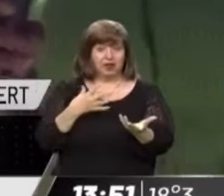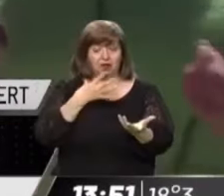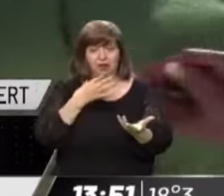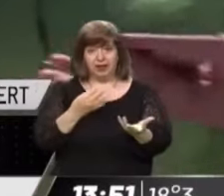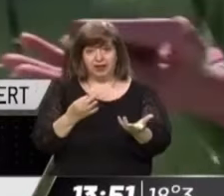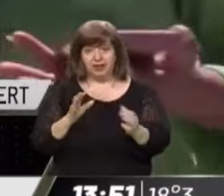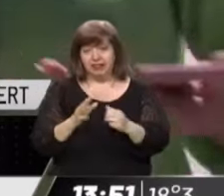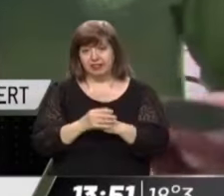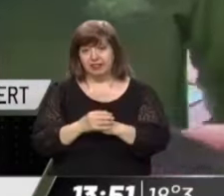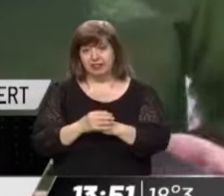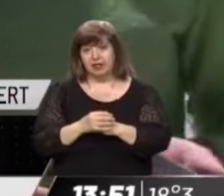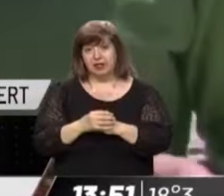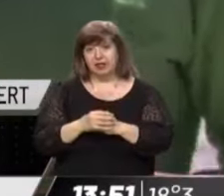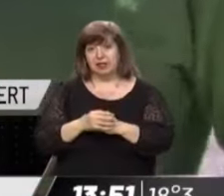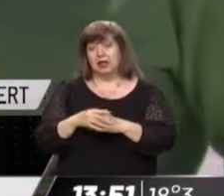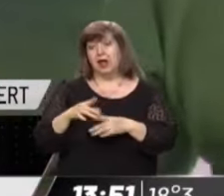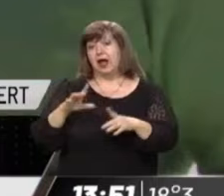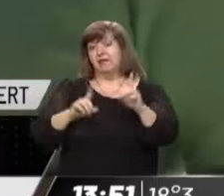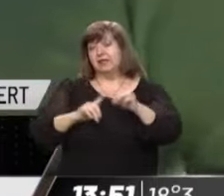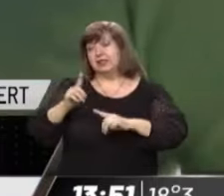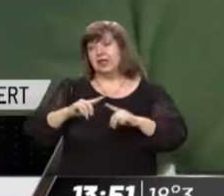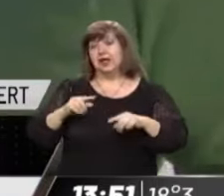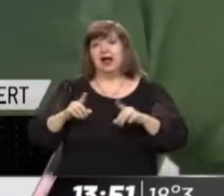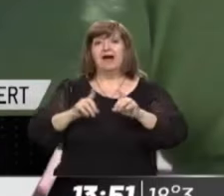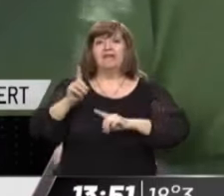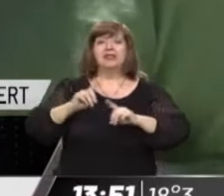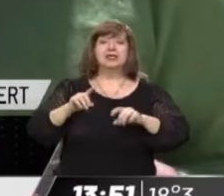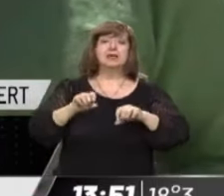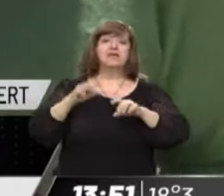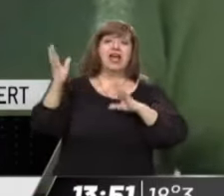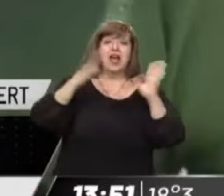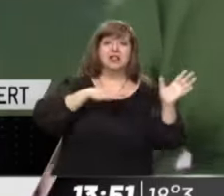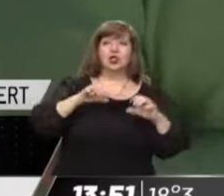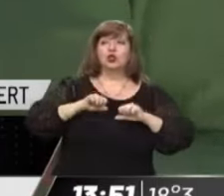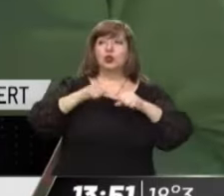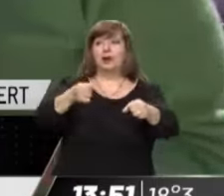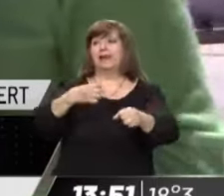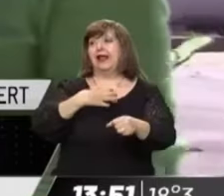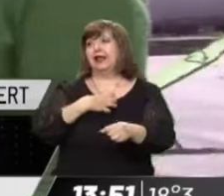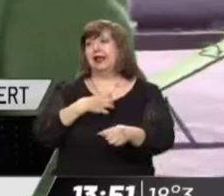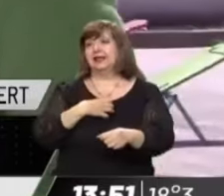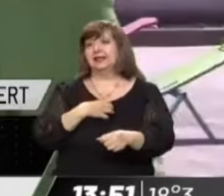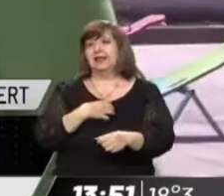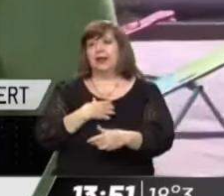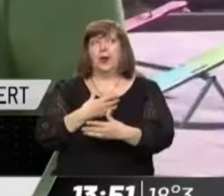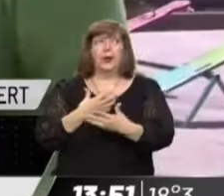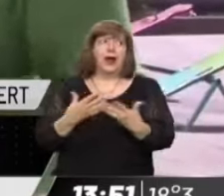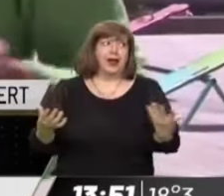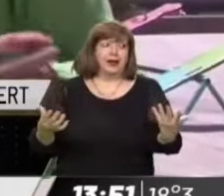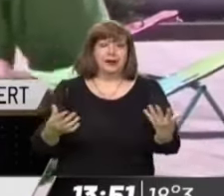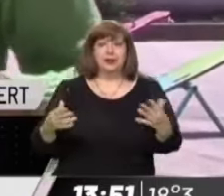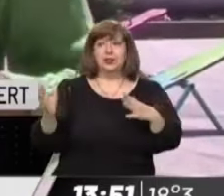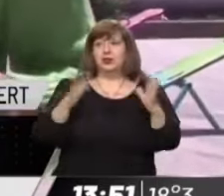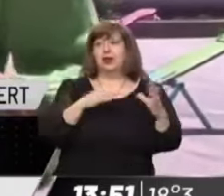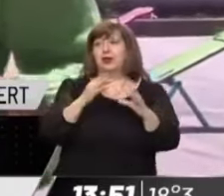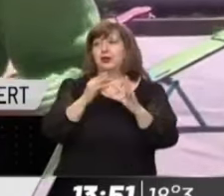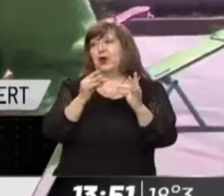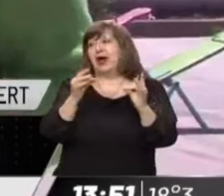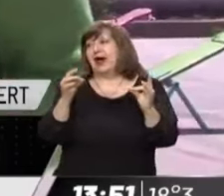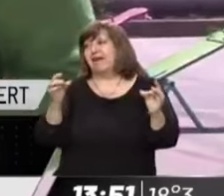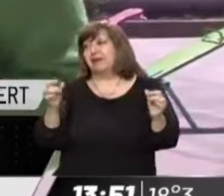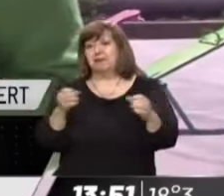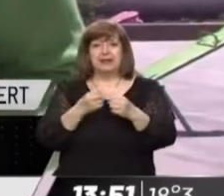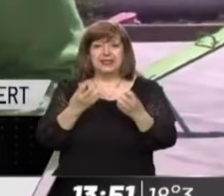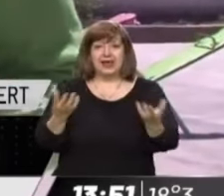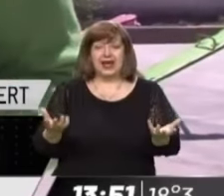a veces cuando piensa Bueno uno suspende y no pasa nada pero la verdad que podrían siempre es mejor no porque acá vemos la situación